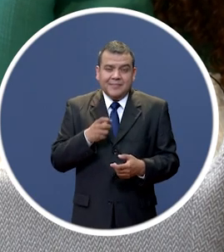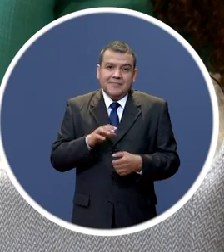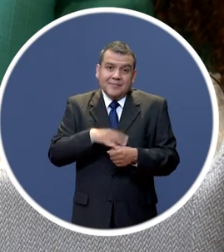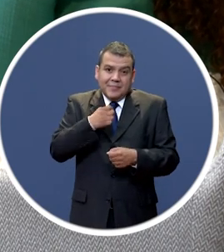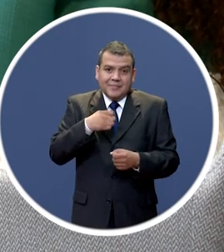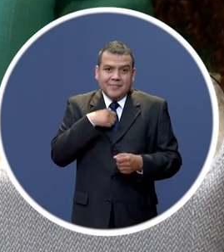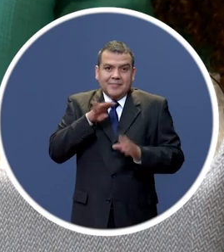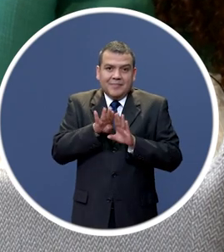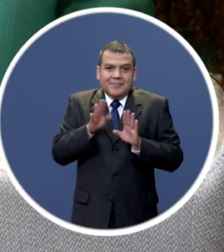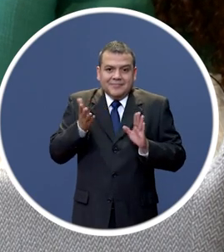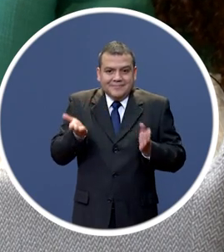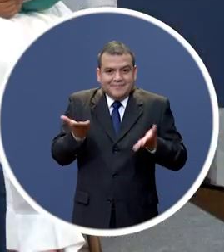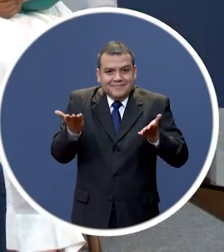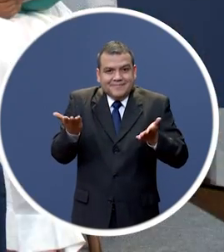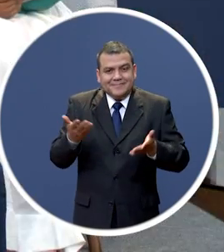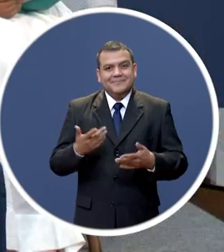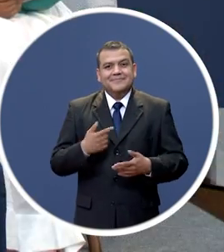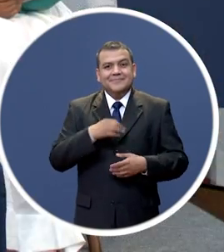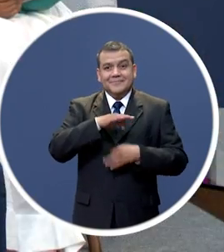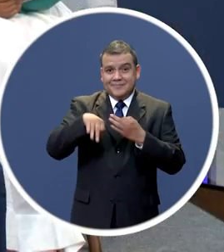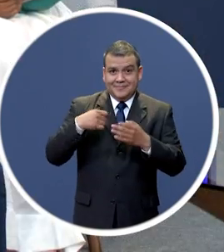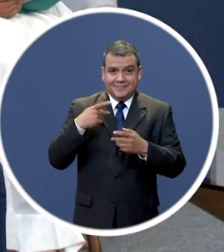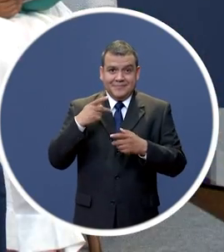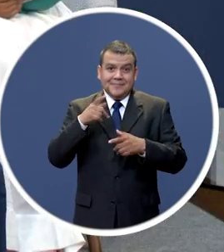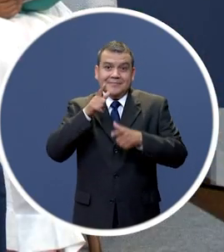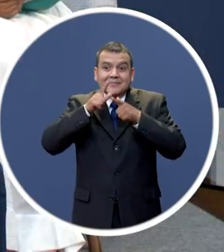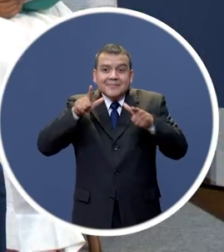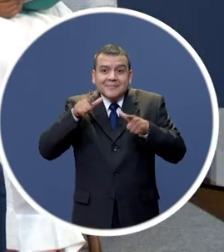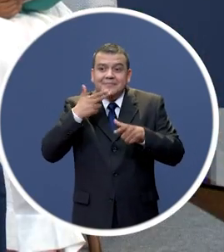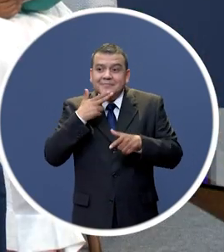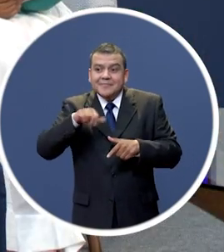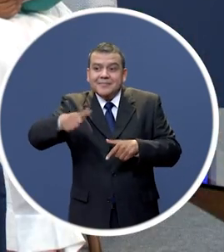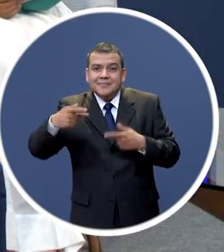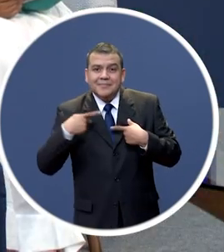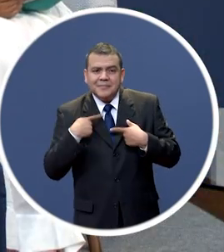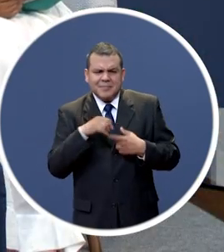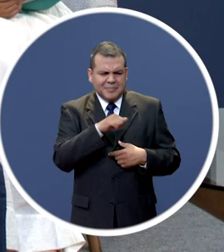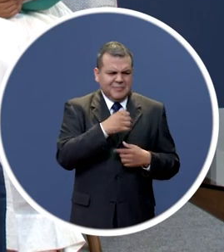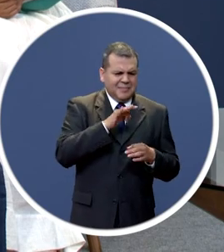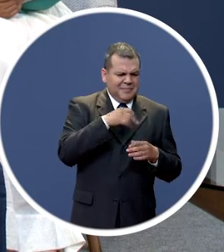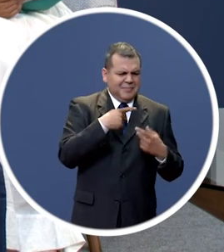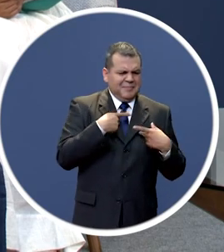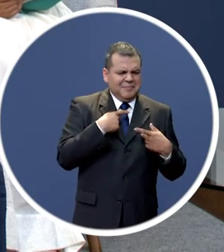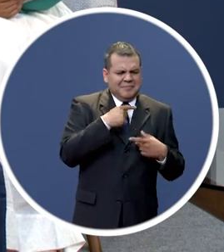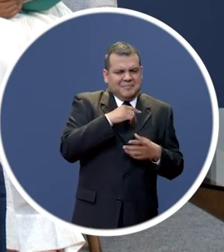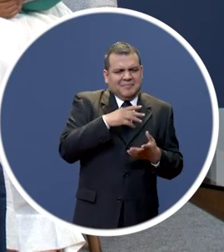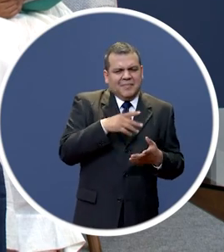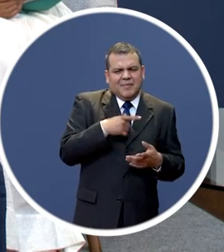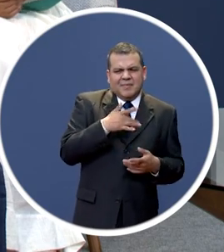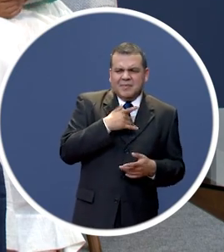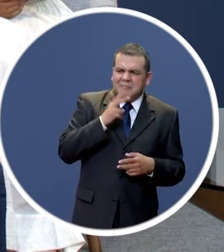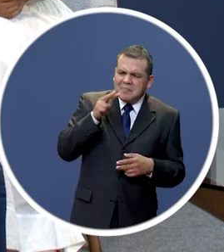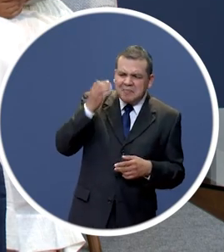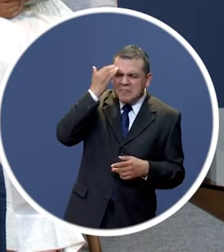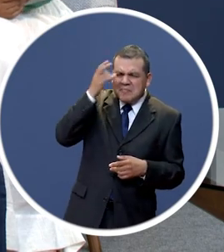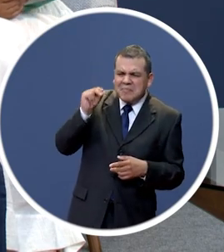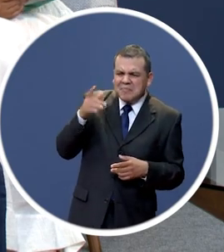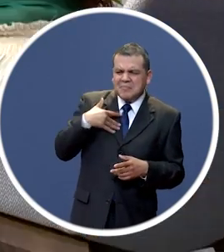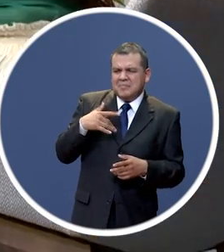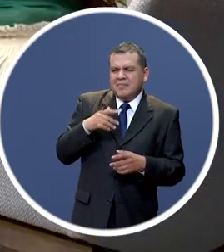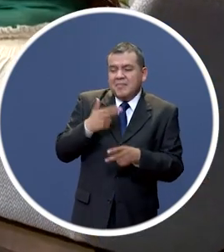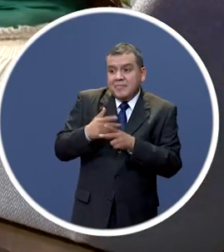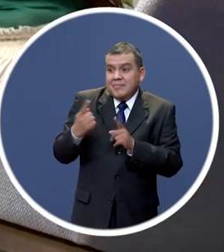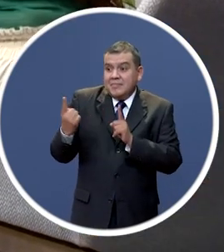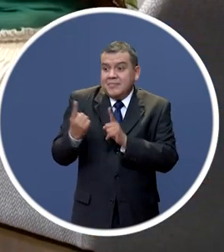hay ese énfasis, que se conozca la lengua de aquellos otros que a veces quizás no, en general, la gente no percibimos, hasta que lo tenemos muy